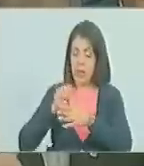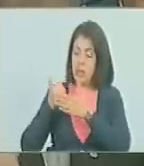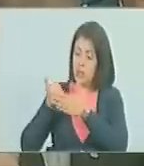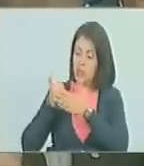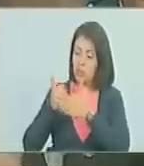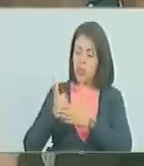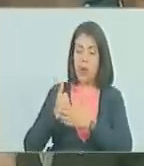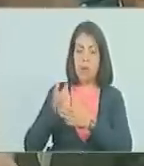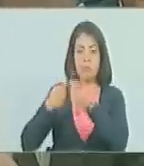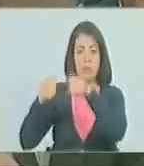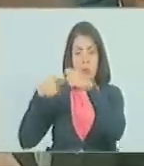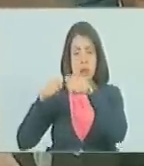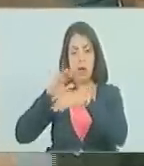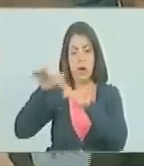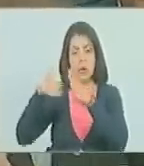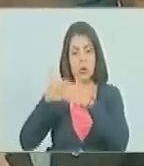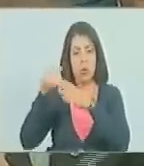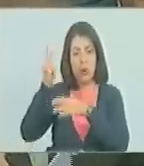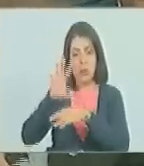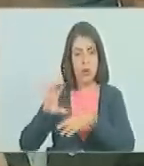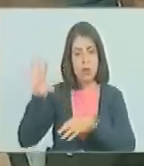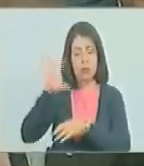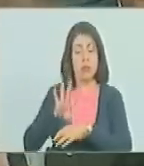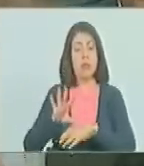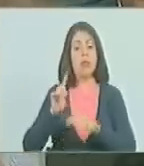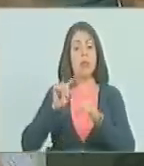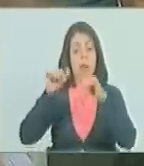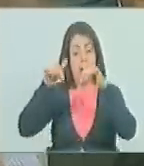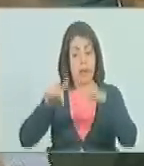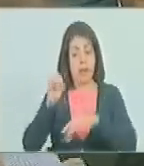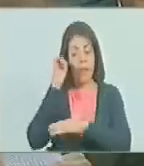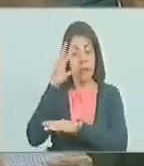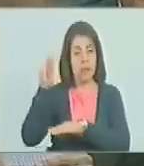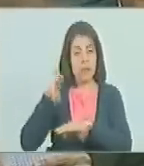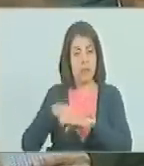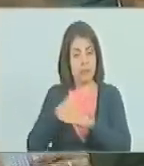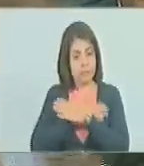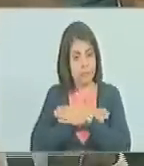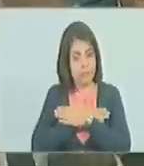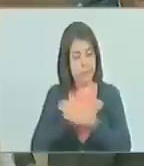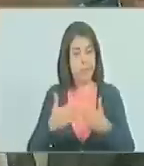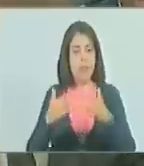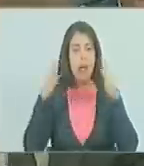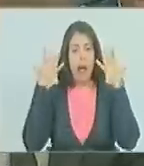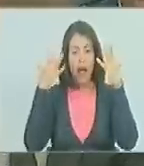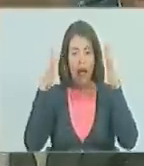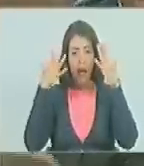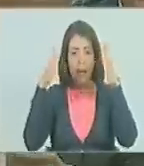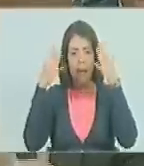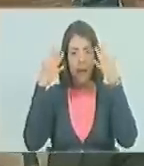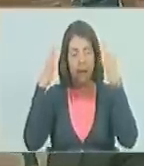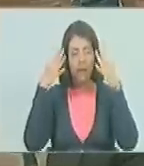de Venezuela. Yo creo que ellos merecen desde aquí, de esta Asamblea Nacional, un gran aplauso, un gran